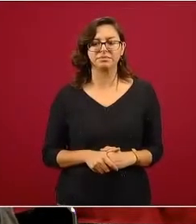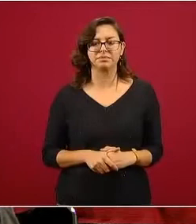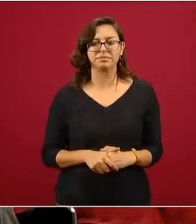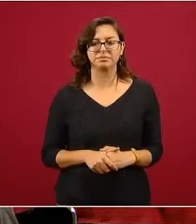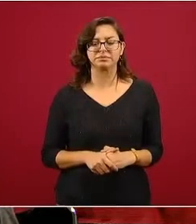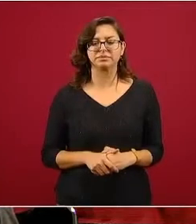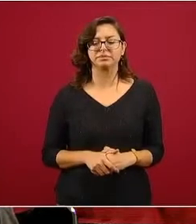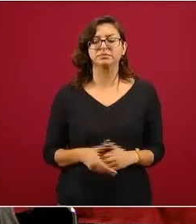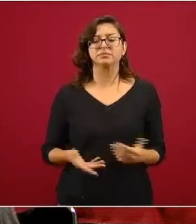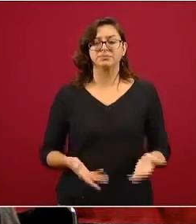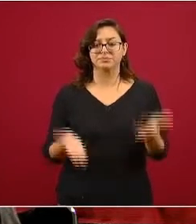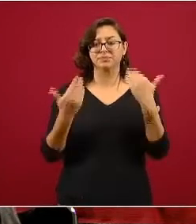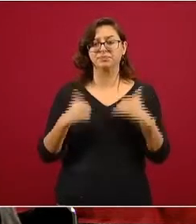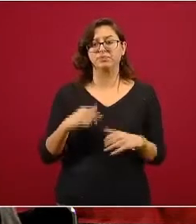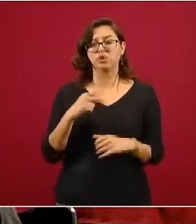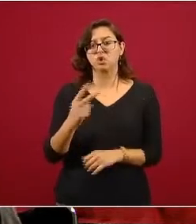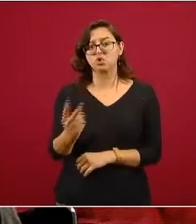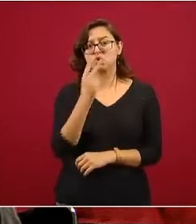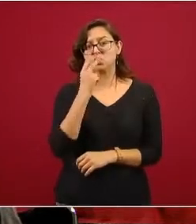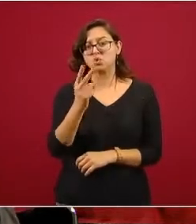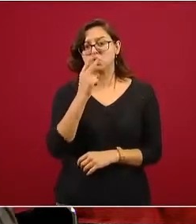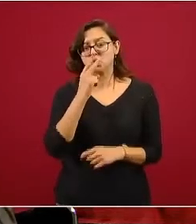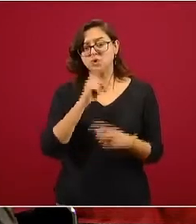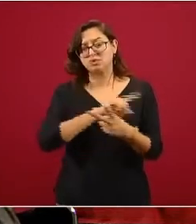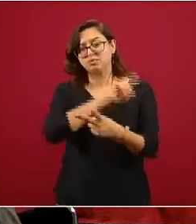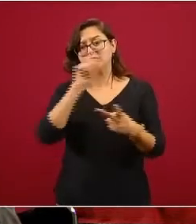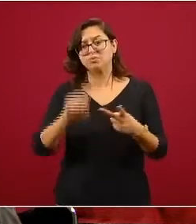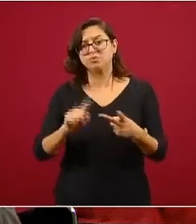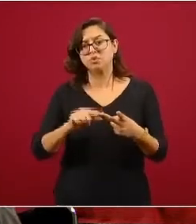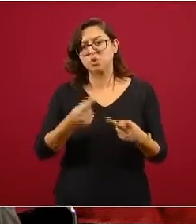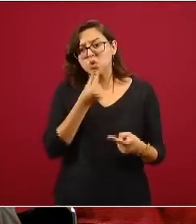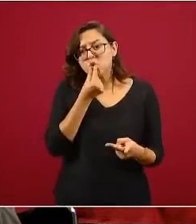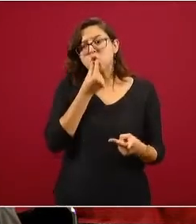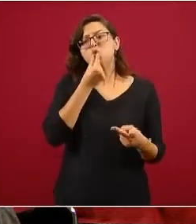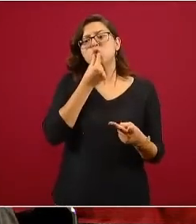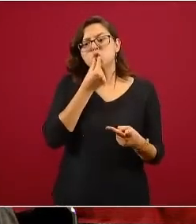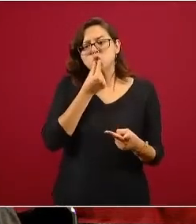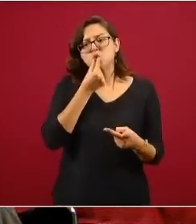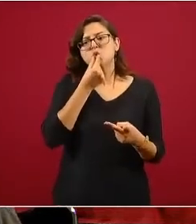Hablando muy brevemente sobre el tabaquismo y el vapeo. Siguiente.